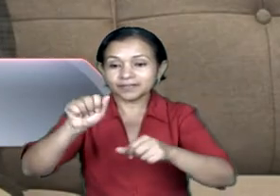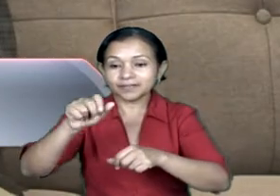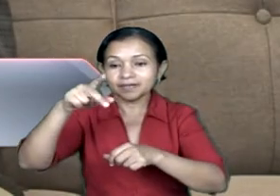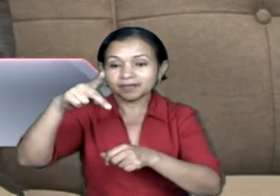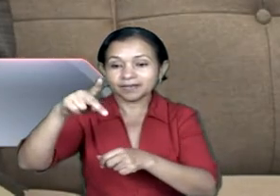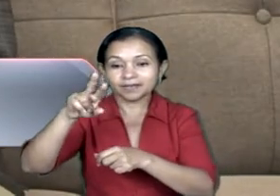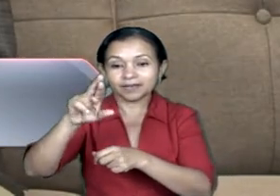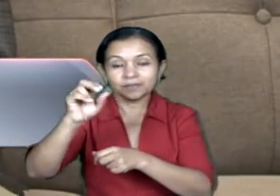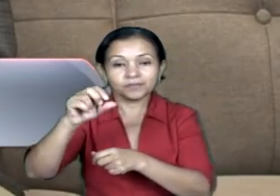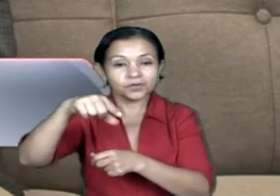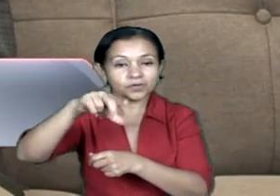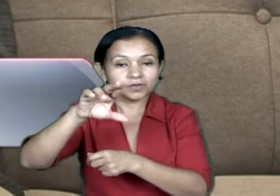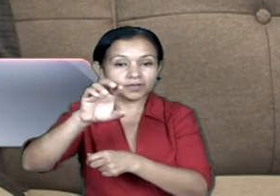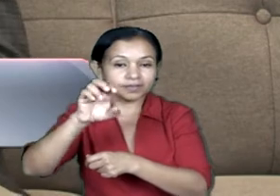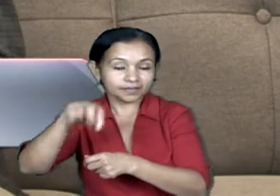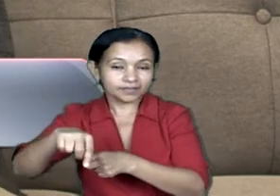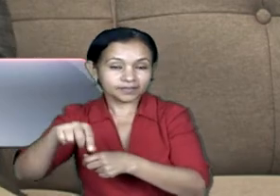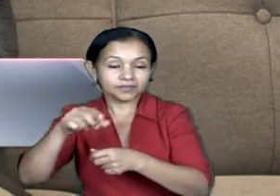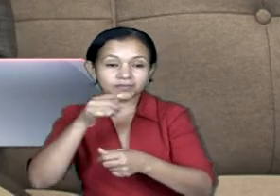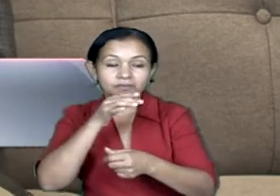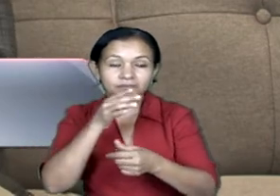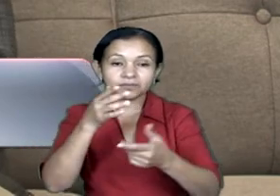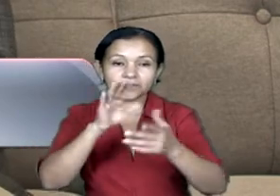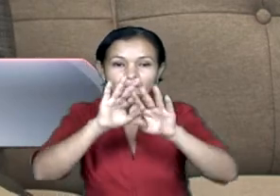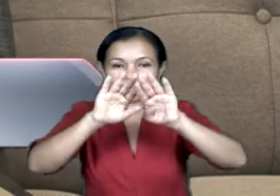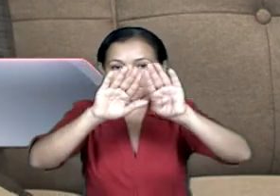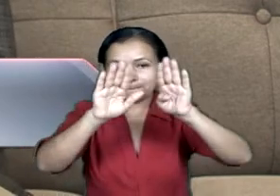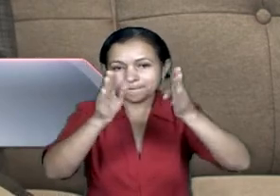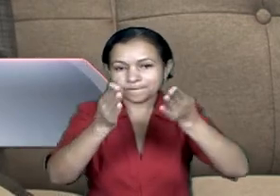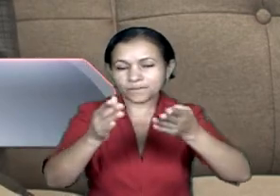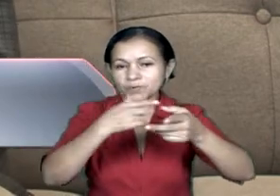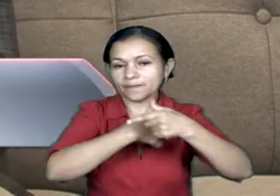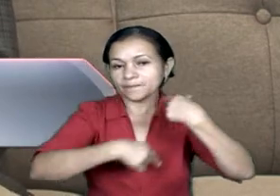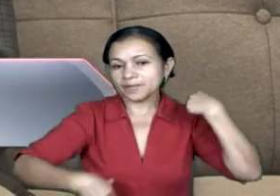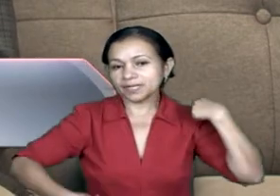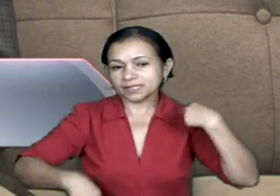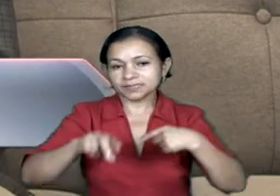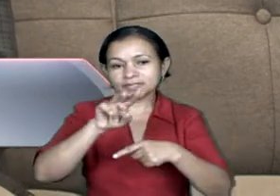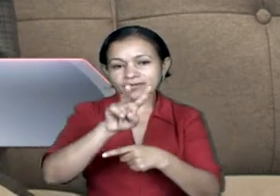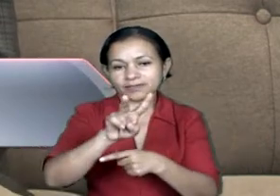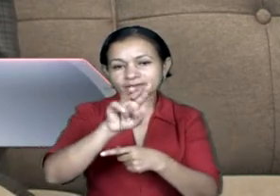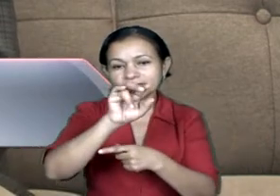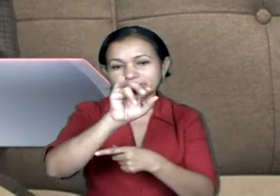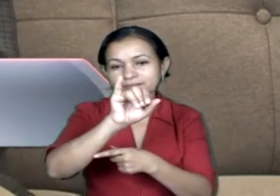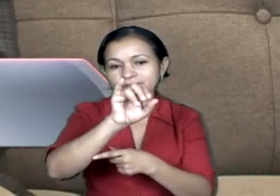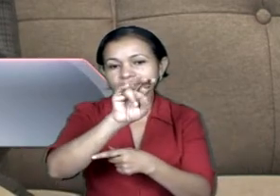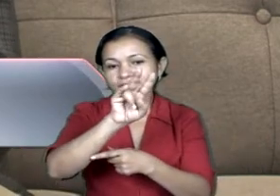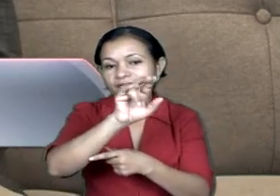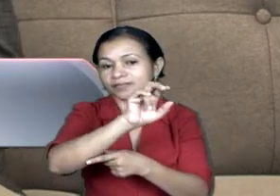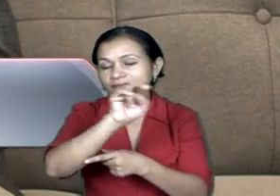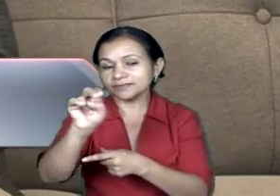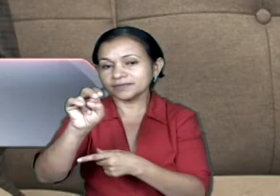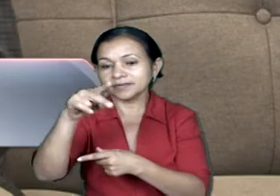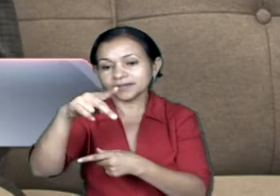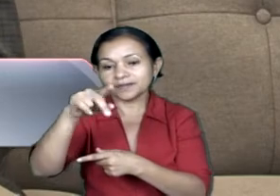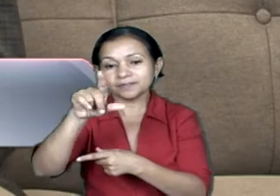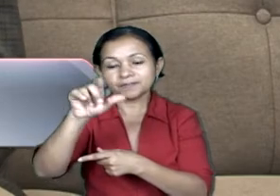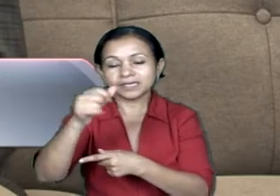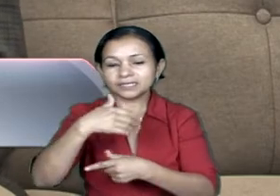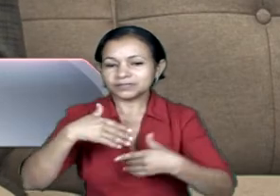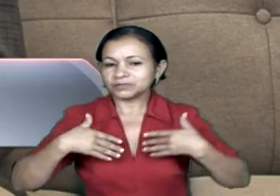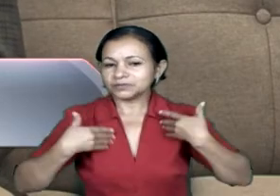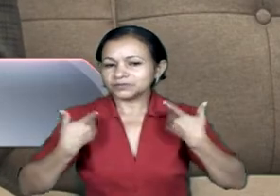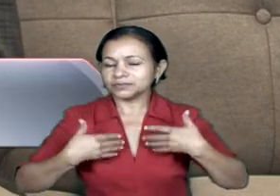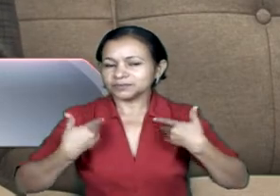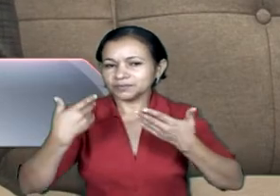la, asociación con la presidenta, ¿no? Es Vivian Peras, ese proyecto. Estoy muy contento que este proyecto,